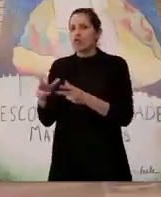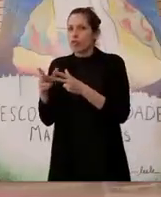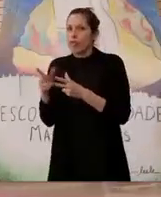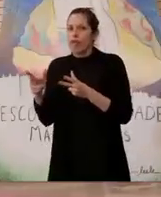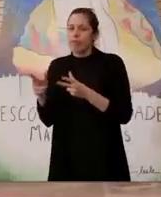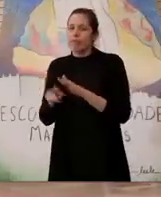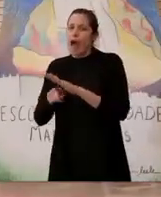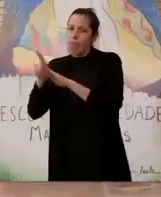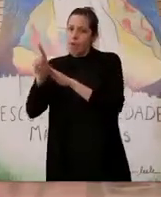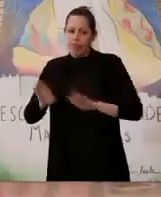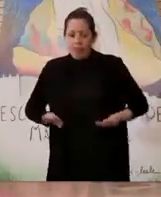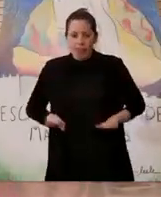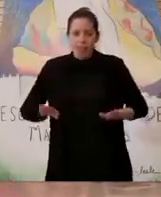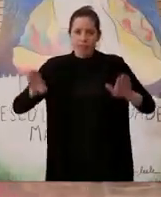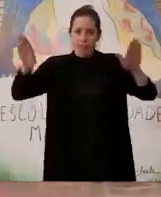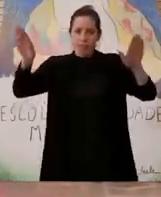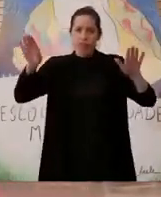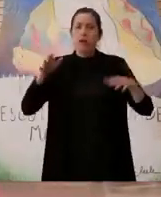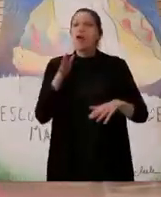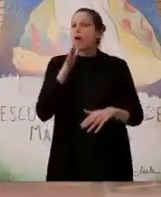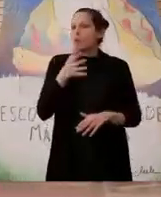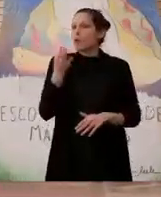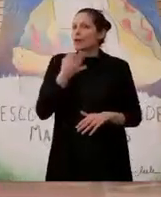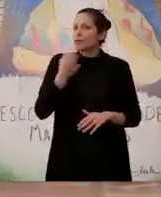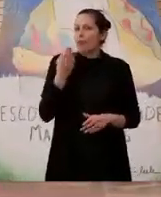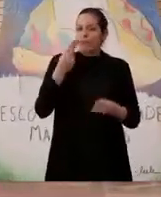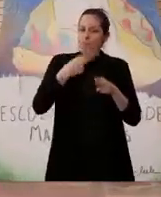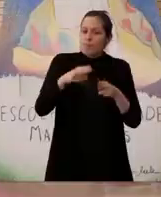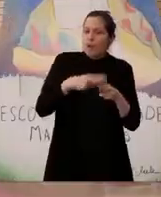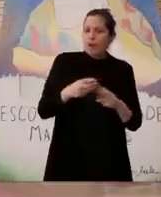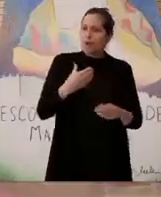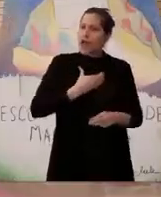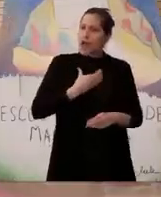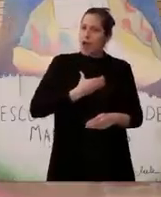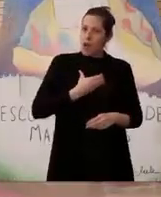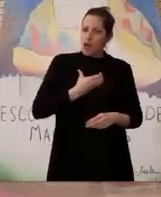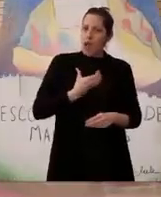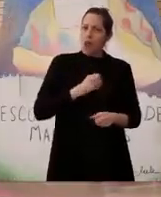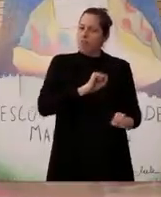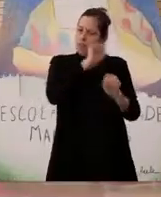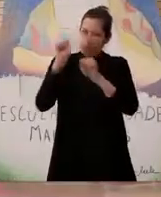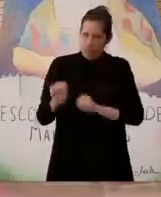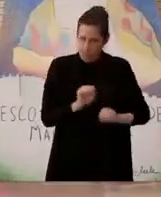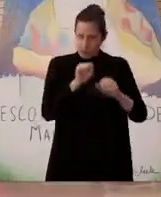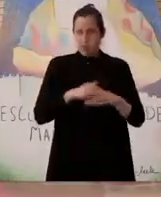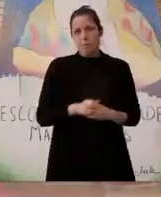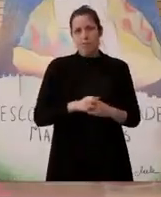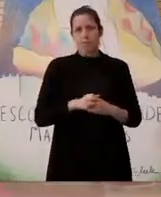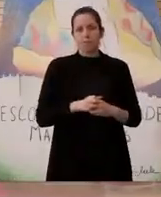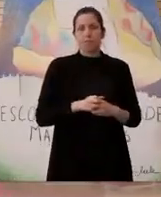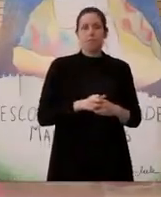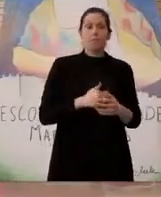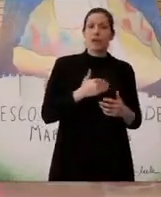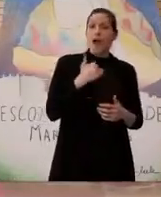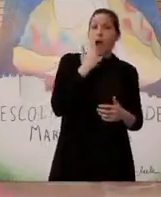este es un discurso que hay que colocar arriba de misa en las políticas locales cuando algo evopas mulereres Evo para sociedad de nuestro conjunto